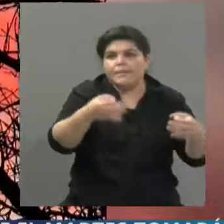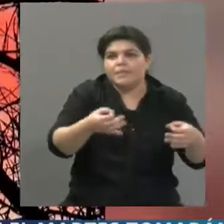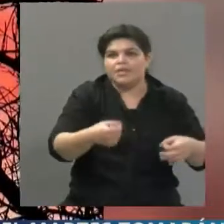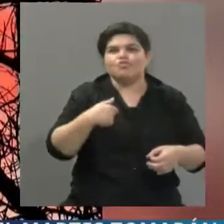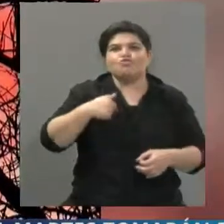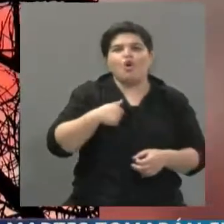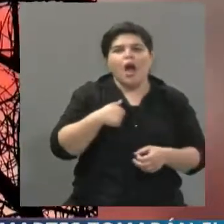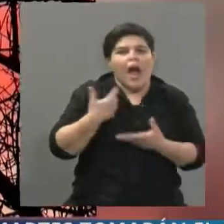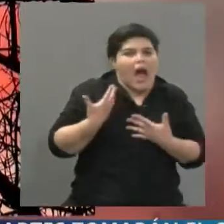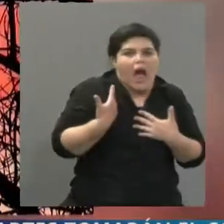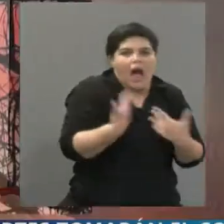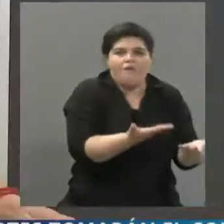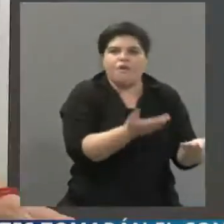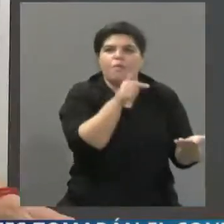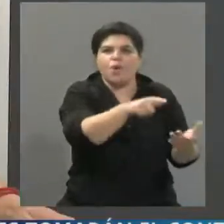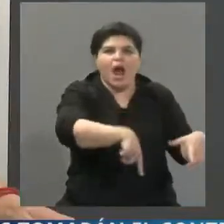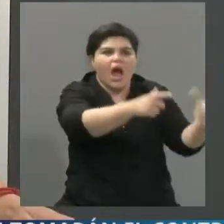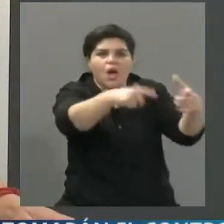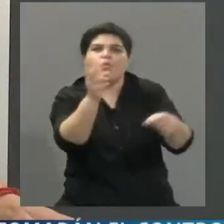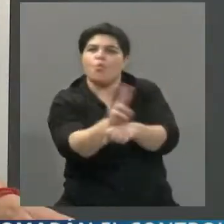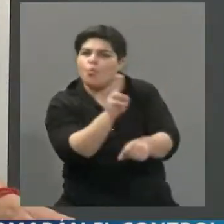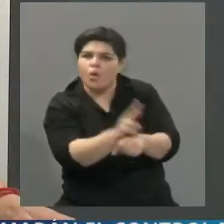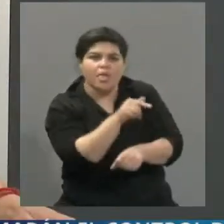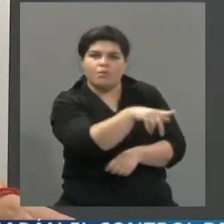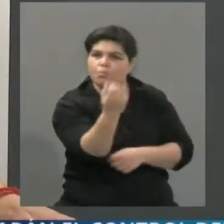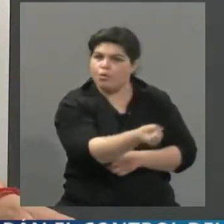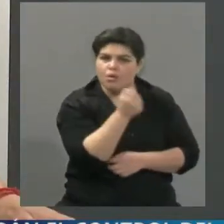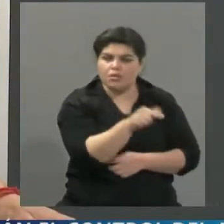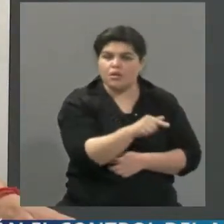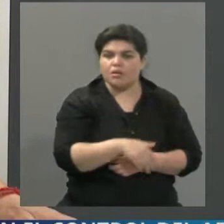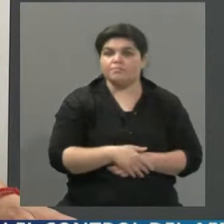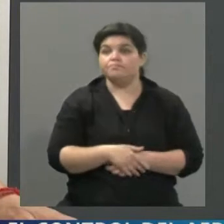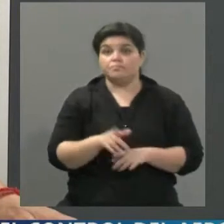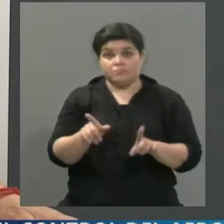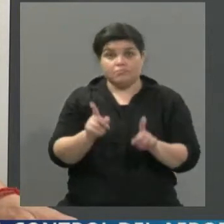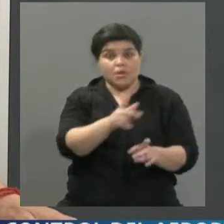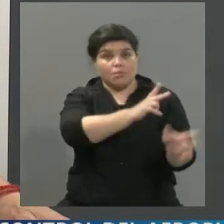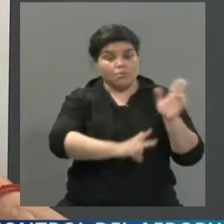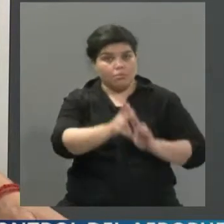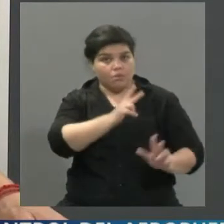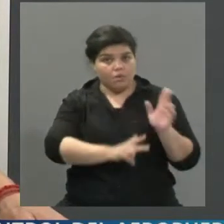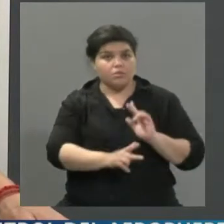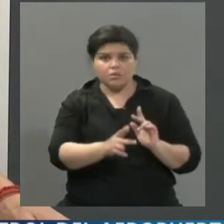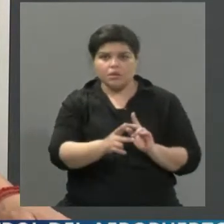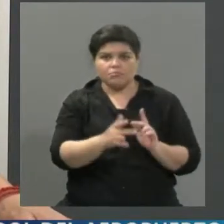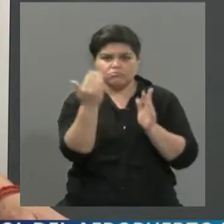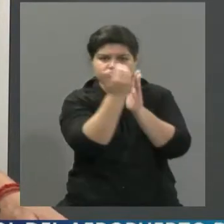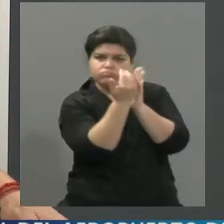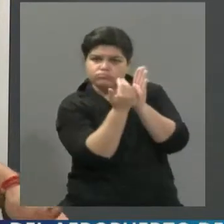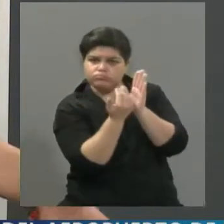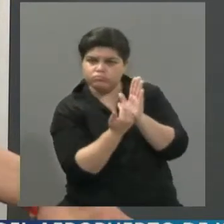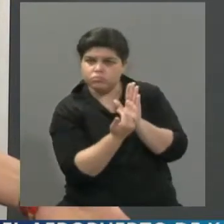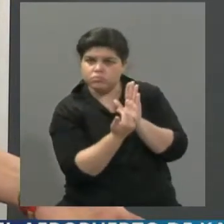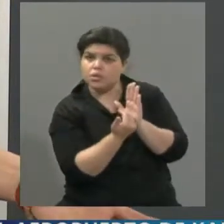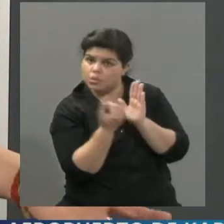pero ¿es así? No, pero además uno, a partir de lo que usted acaba de compartir con nosotros, Sergio, entiende la necesidad